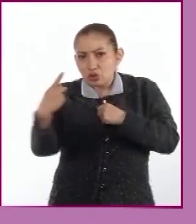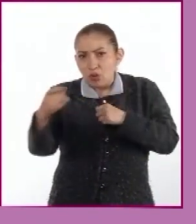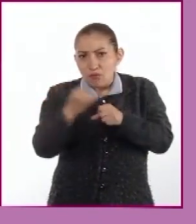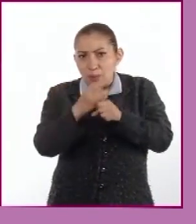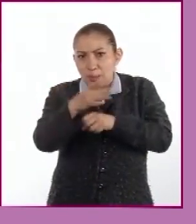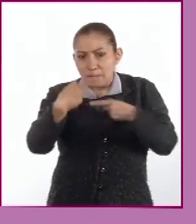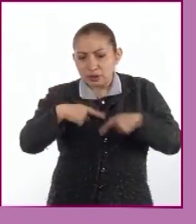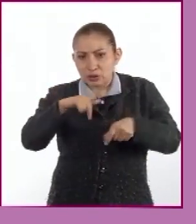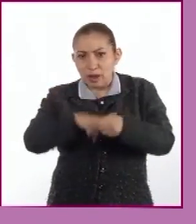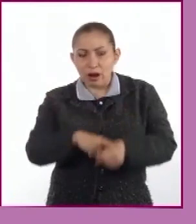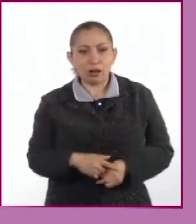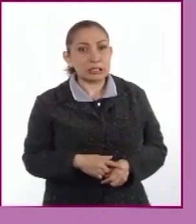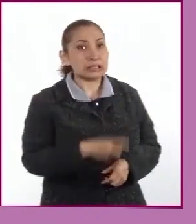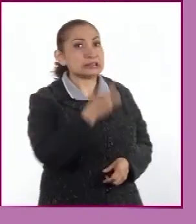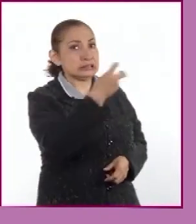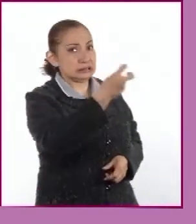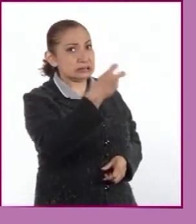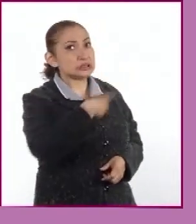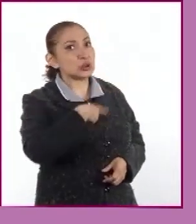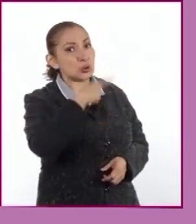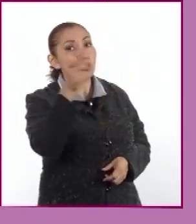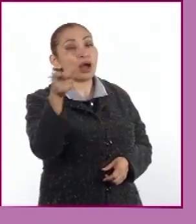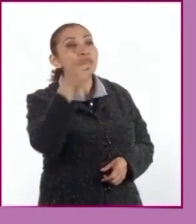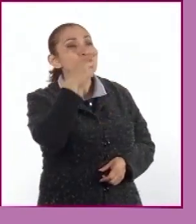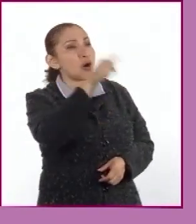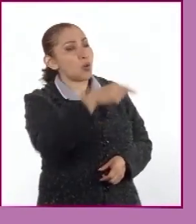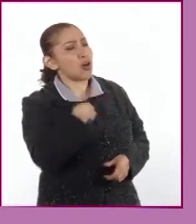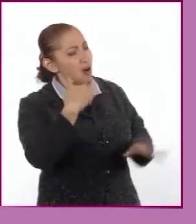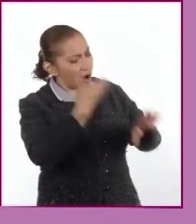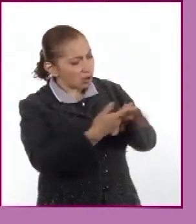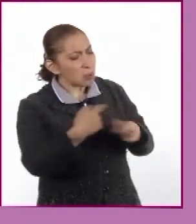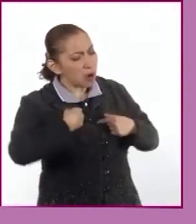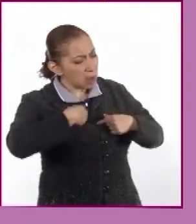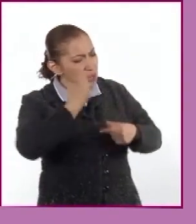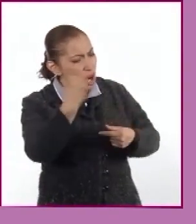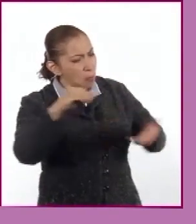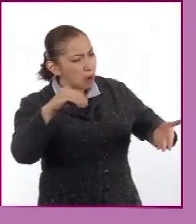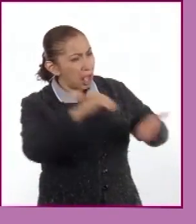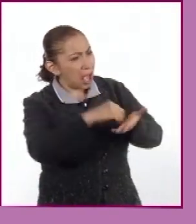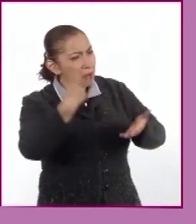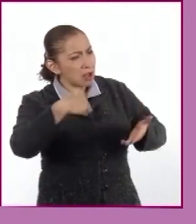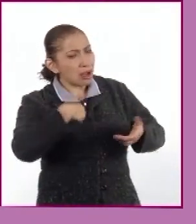personales. Justo eso fue lo que ella le dijo cuando fue a reclamarle. Pero él